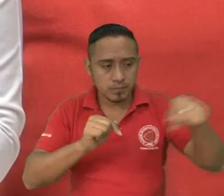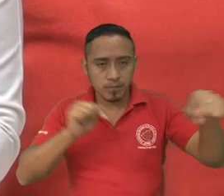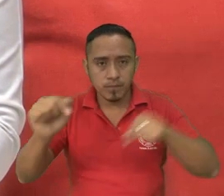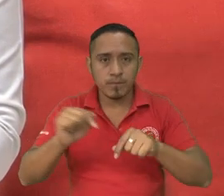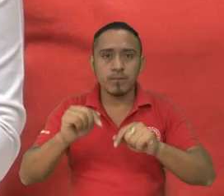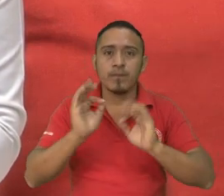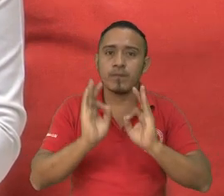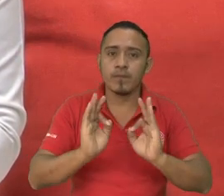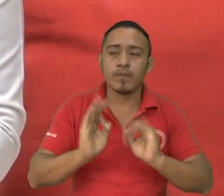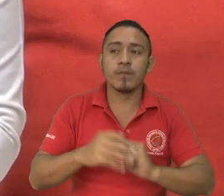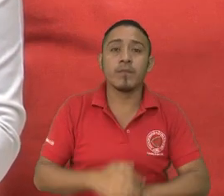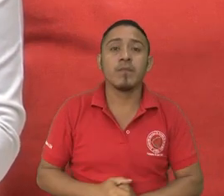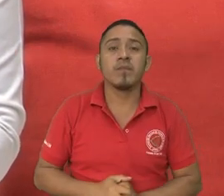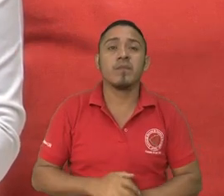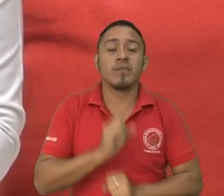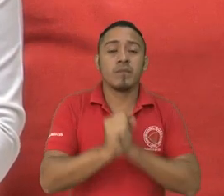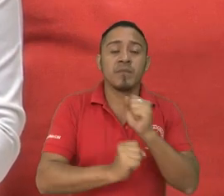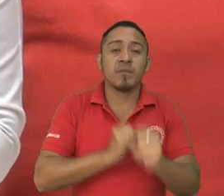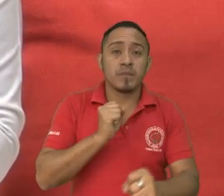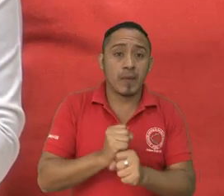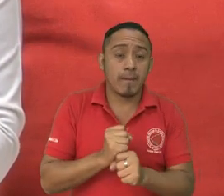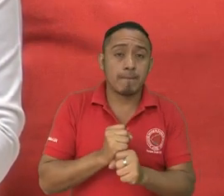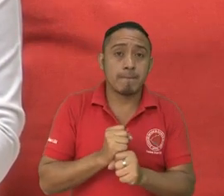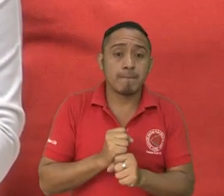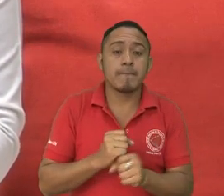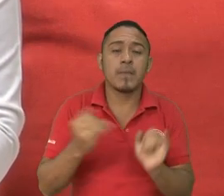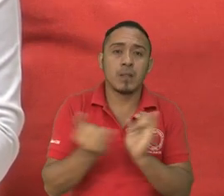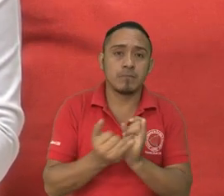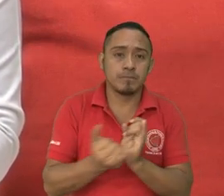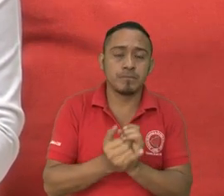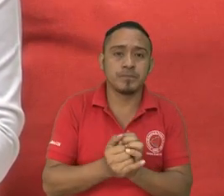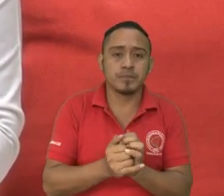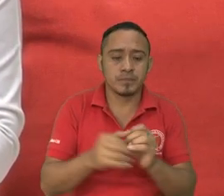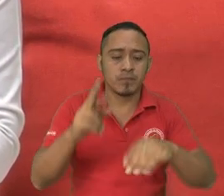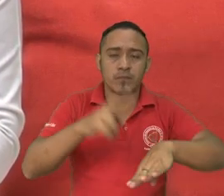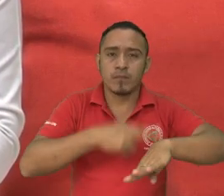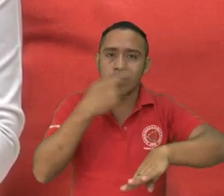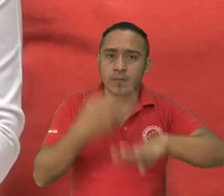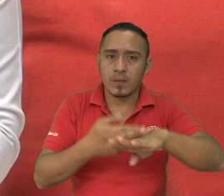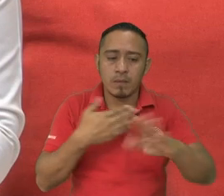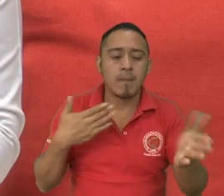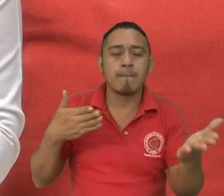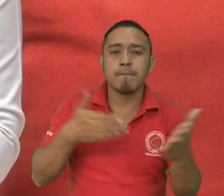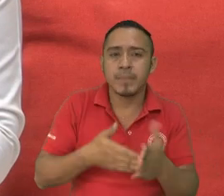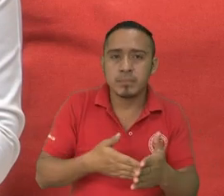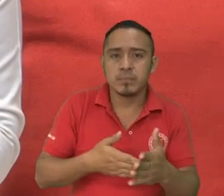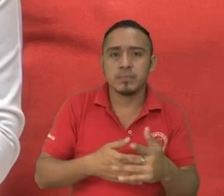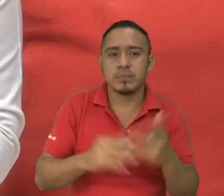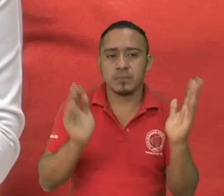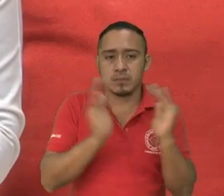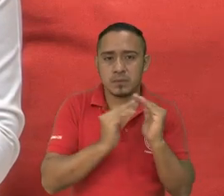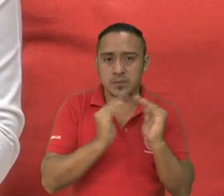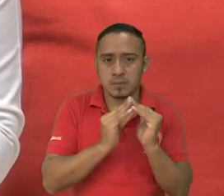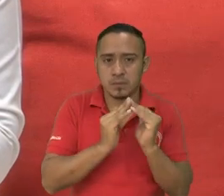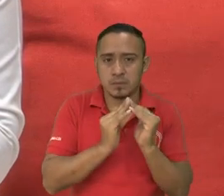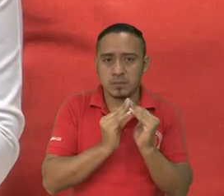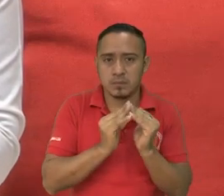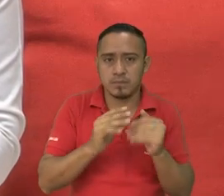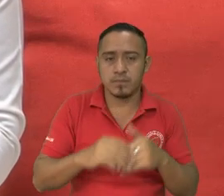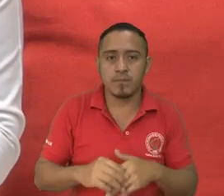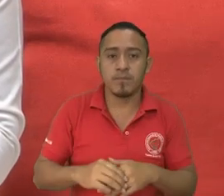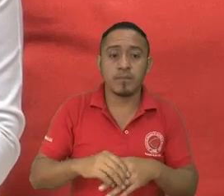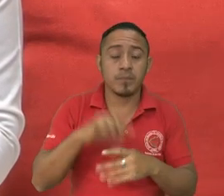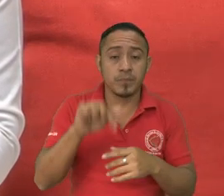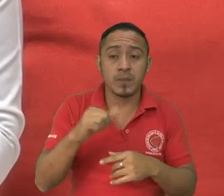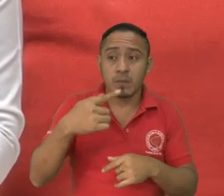asignarles tareas de las edades y también ponerle reglas y límites dentro del hogar y dentro de donde